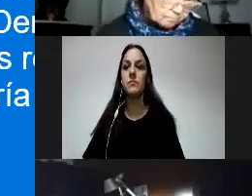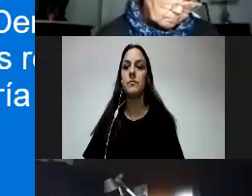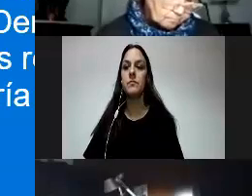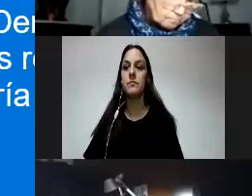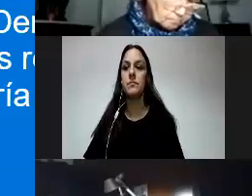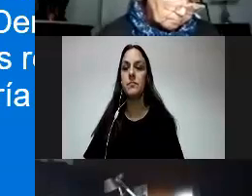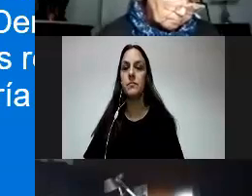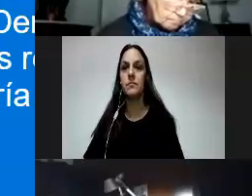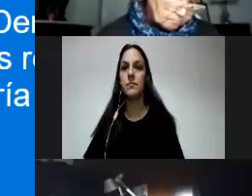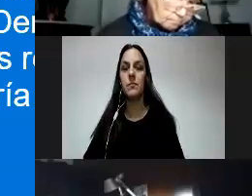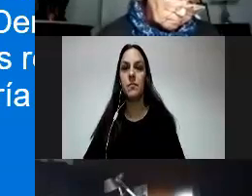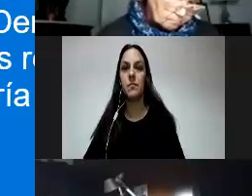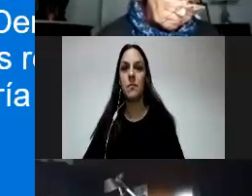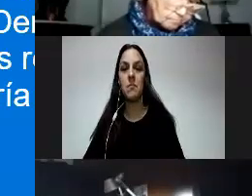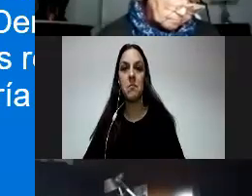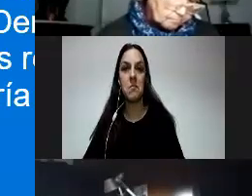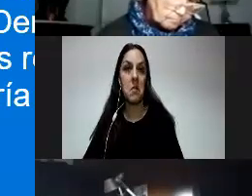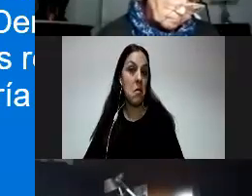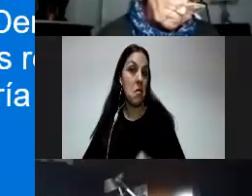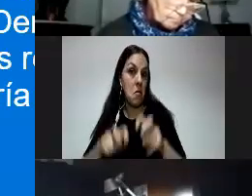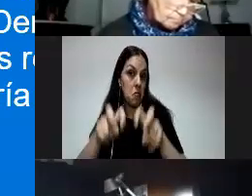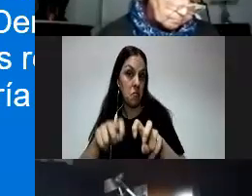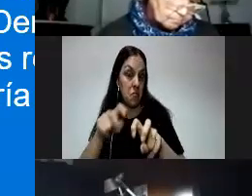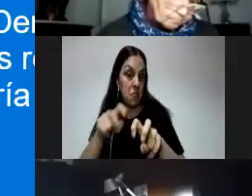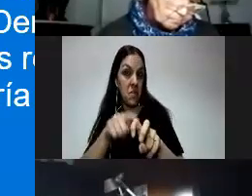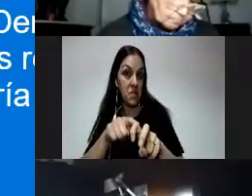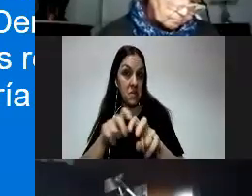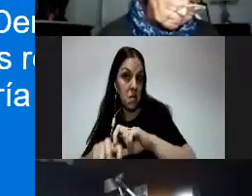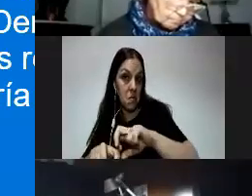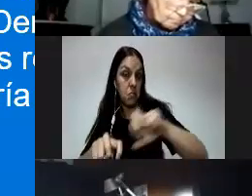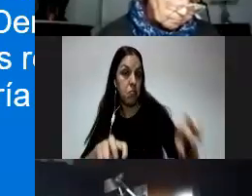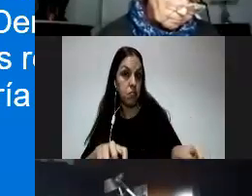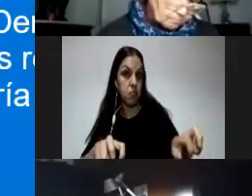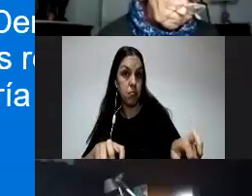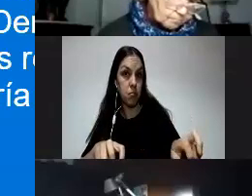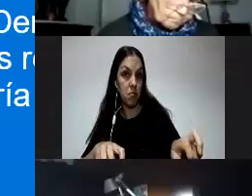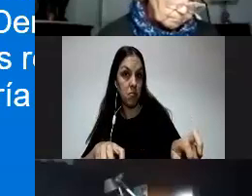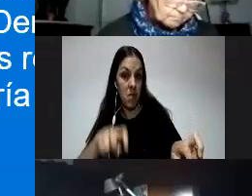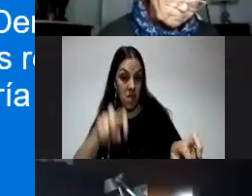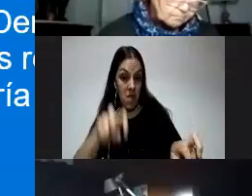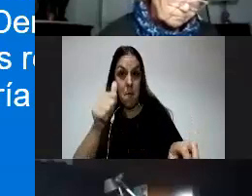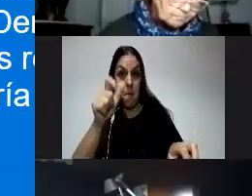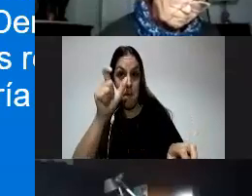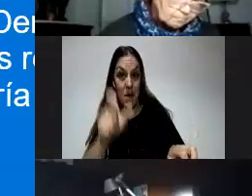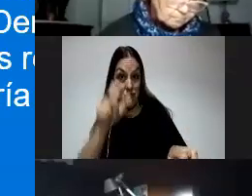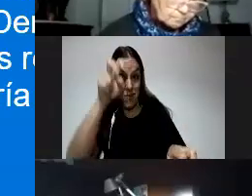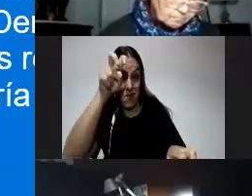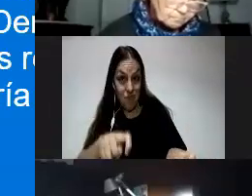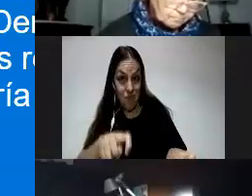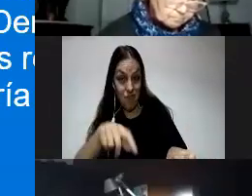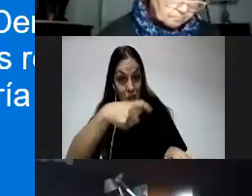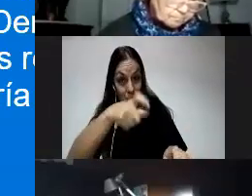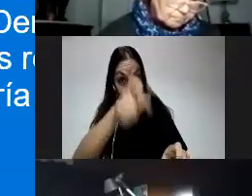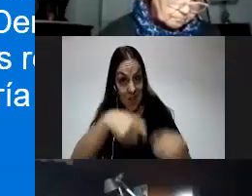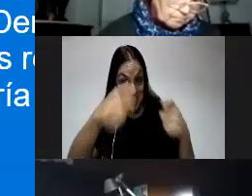Retirando el asiento que ocuparían, por el cual se trasladarían autónomamente. Pero le vuelvo a repetir,